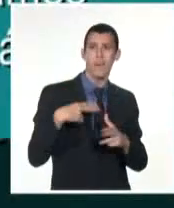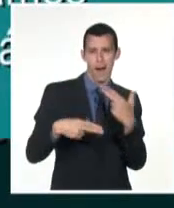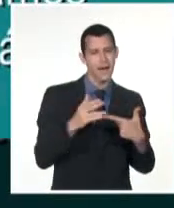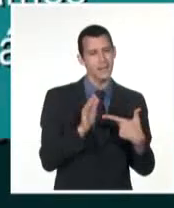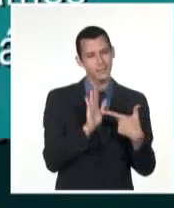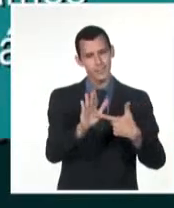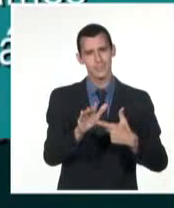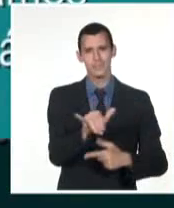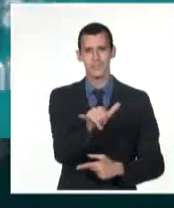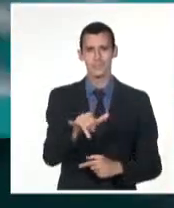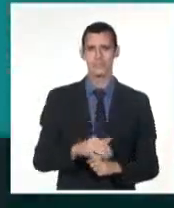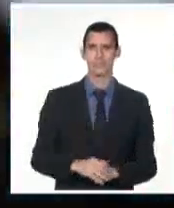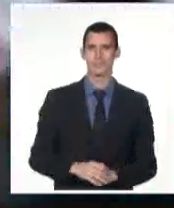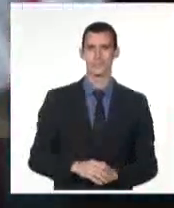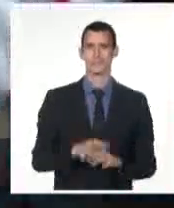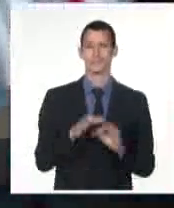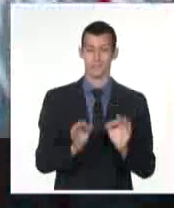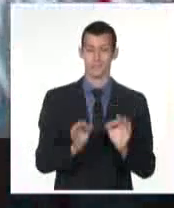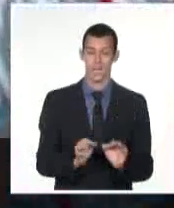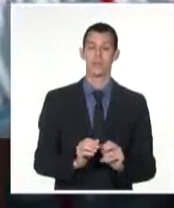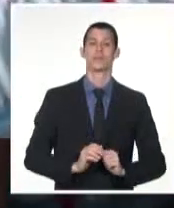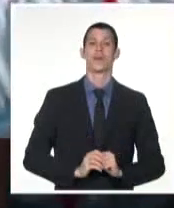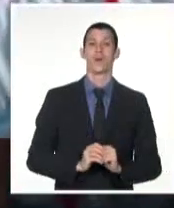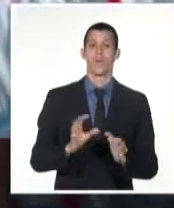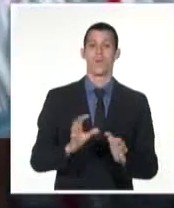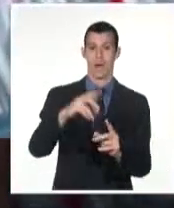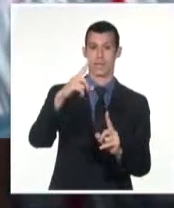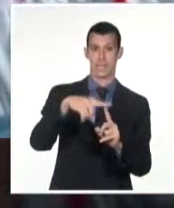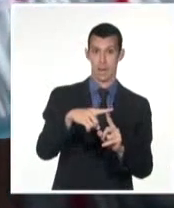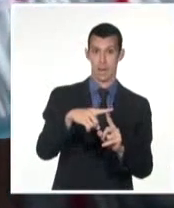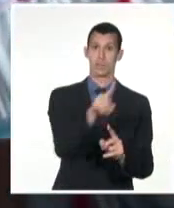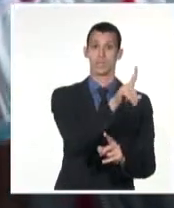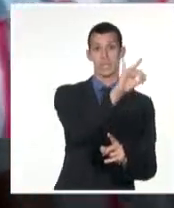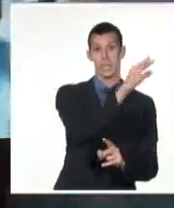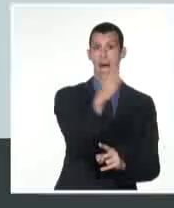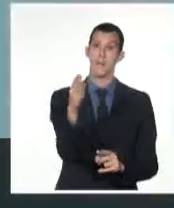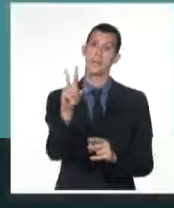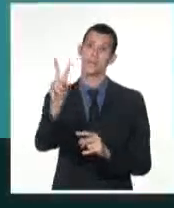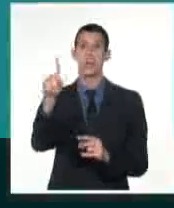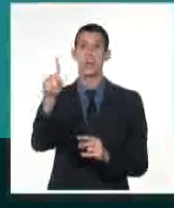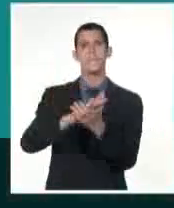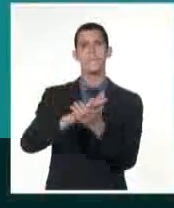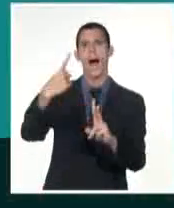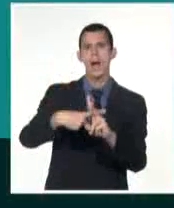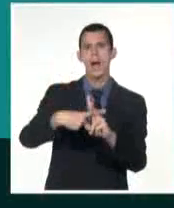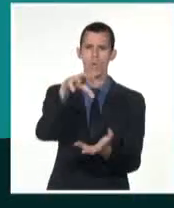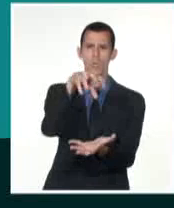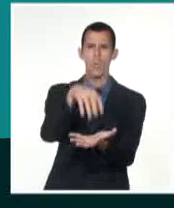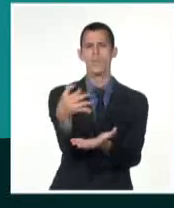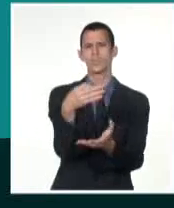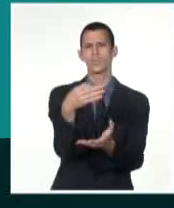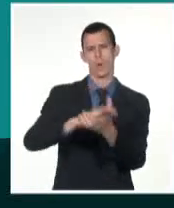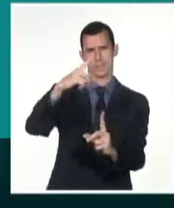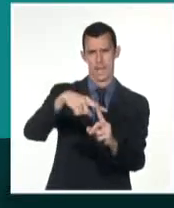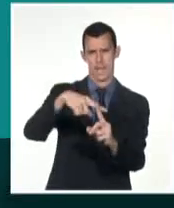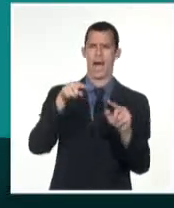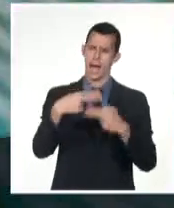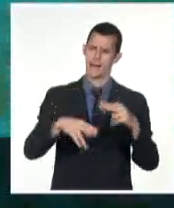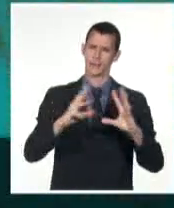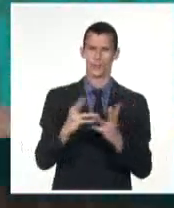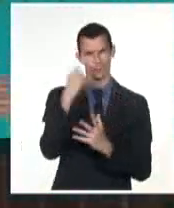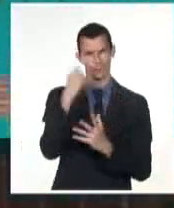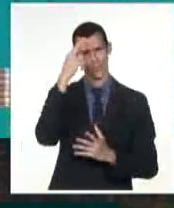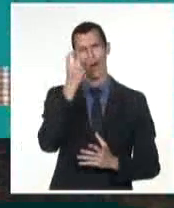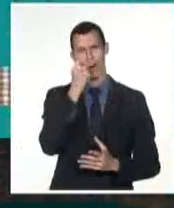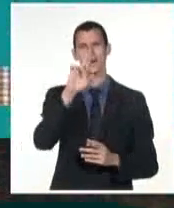municipio guantanamero de Manuel Tames del 17 al 21 de mayo la fiesta campesina Reutilio Domínguez In Memoriam.